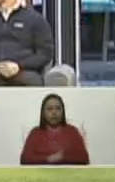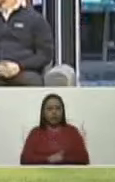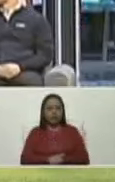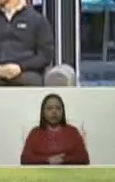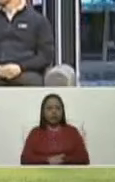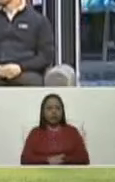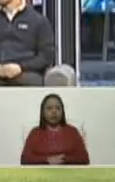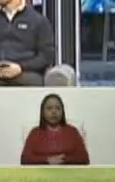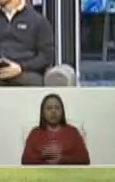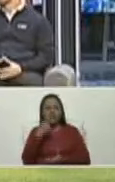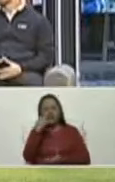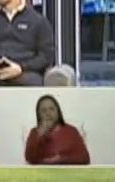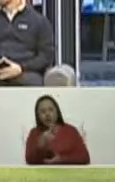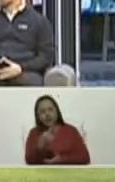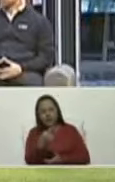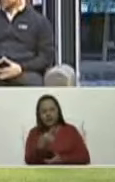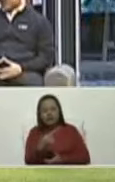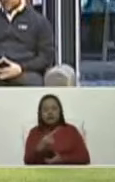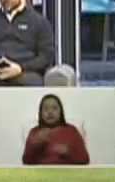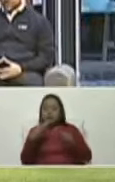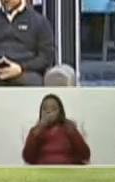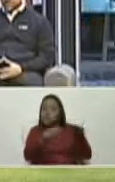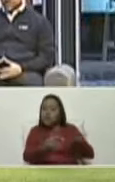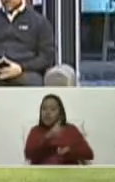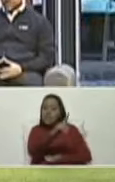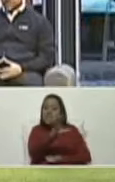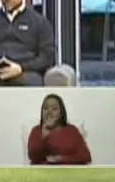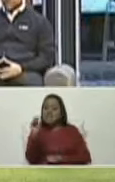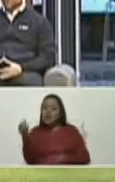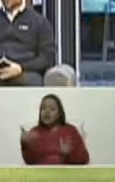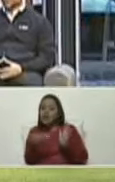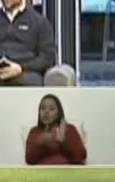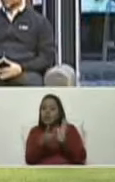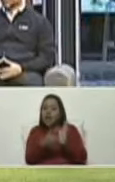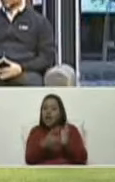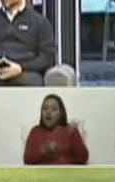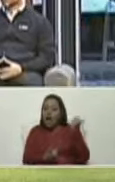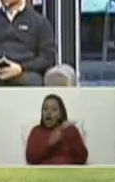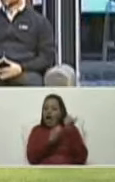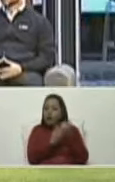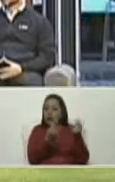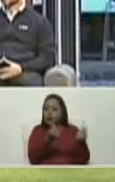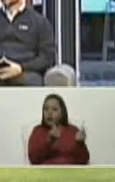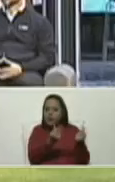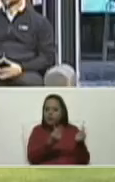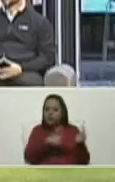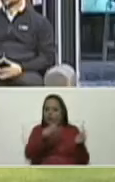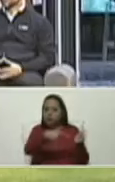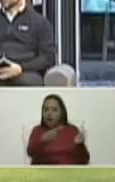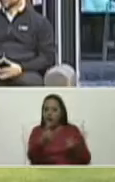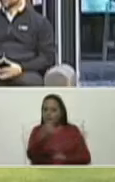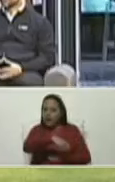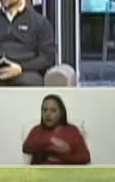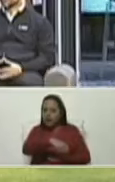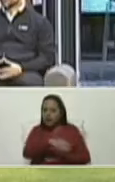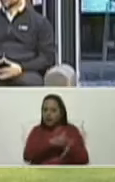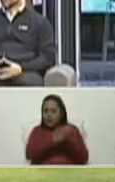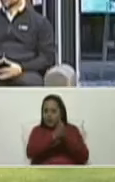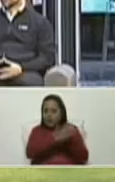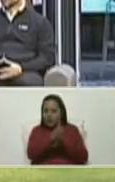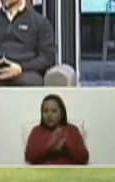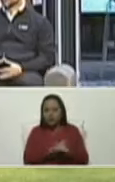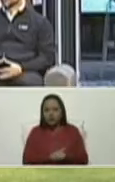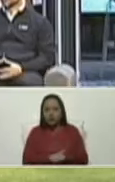yo dije, si estamos dando casi 100.000 financiamientos mensuales ya al emprendimiento, ¿verdad?